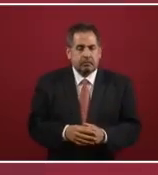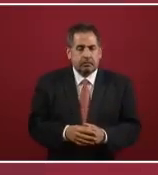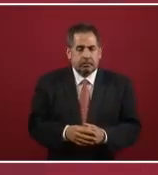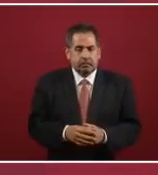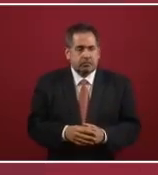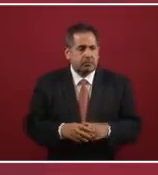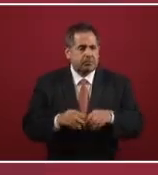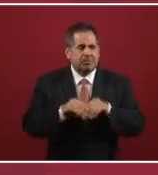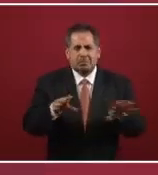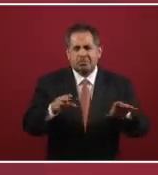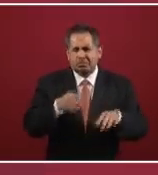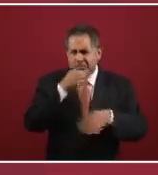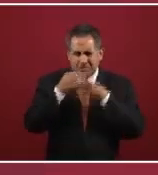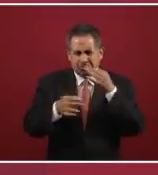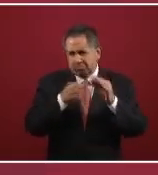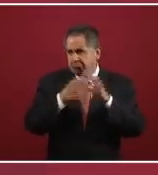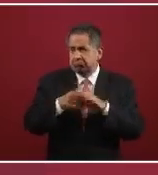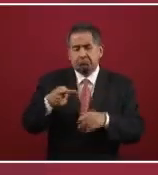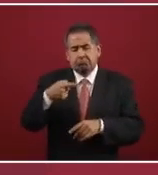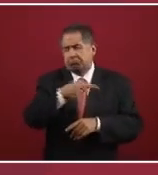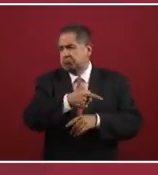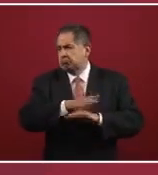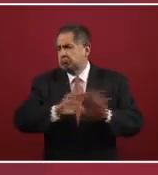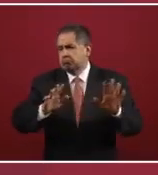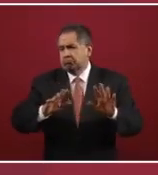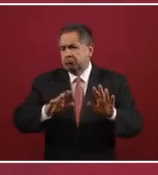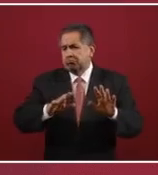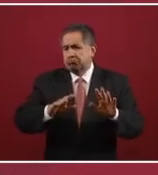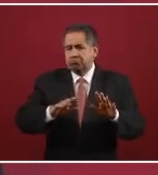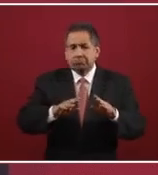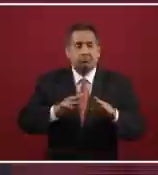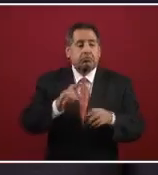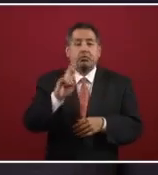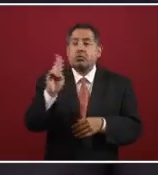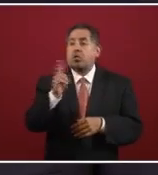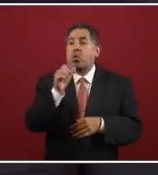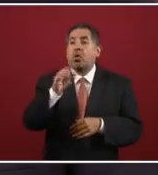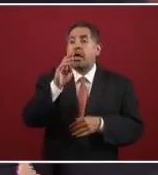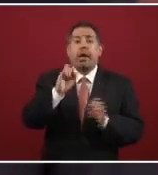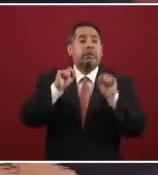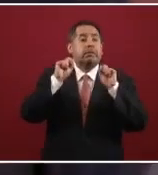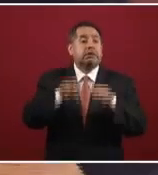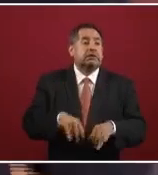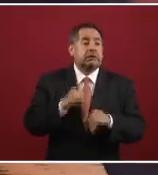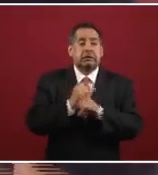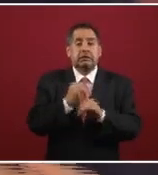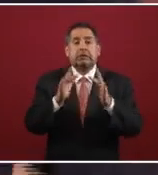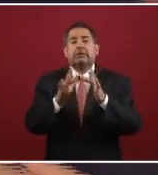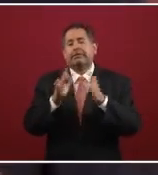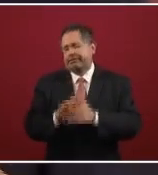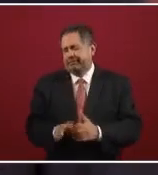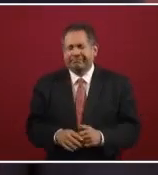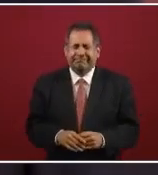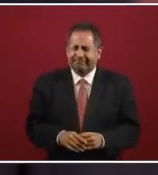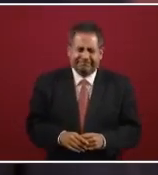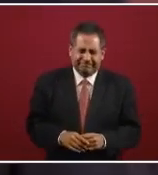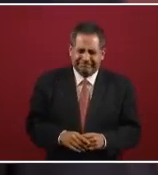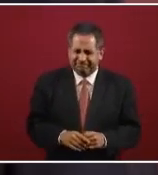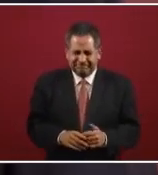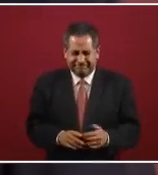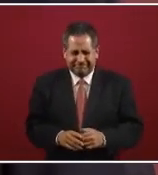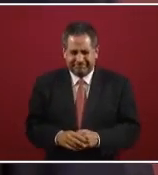se difunde mucho no diciendo se va a quedar la unam sin el servicio